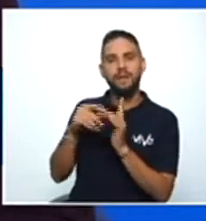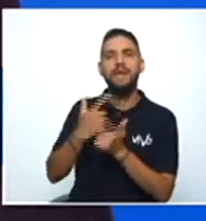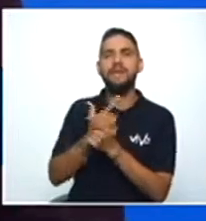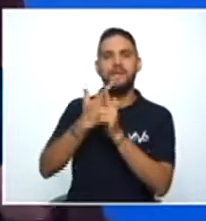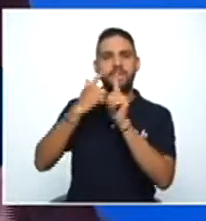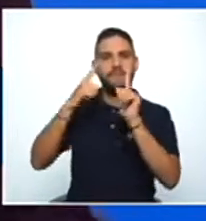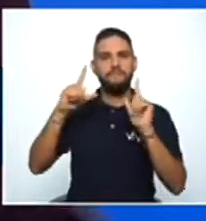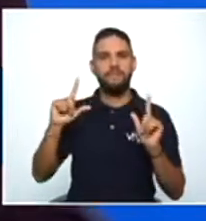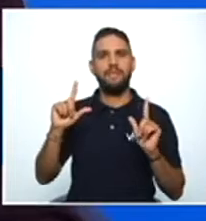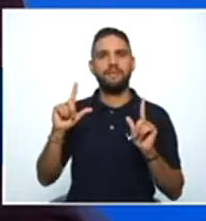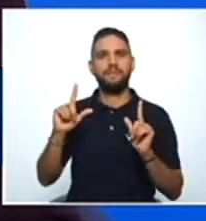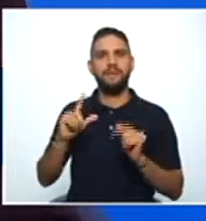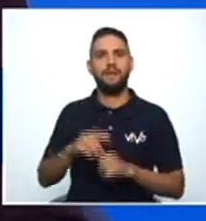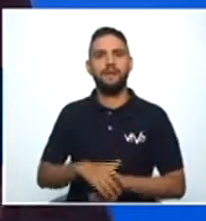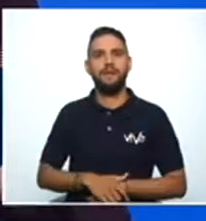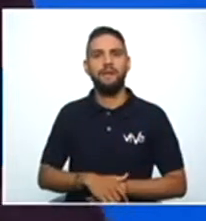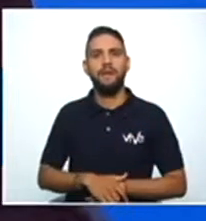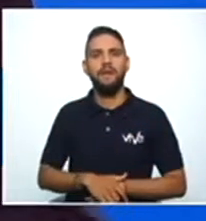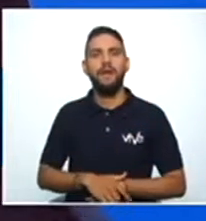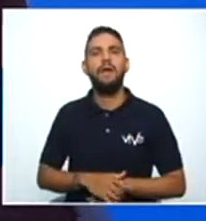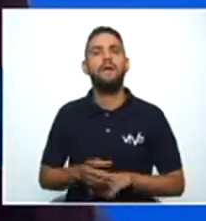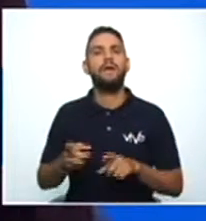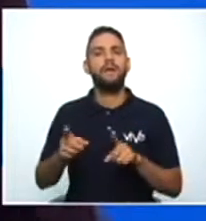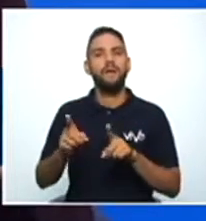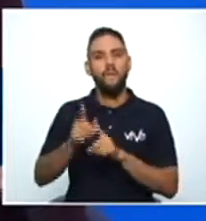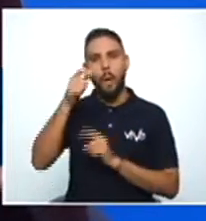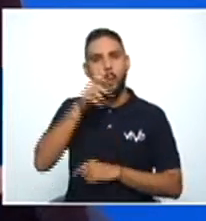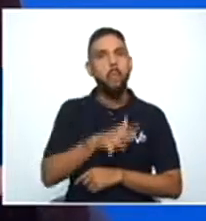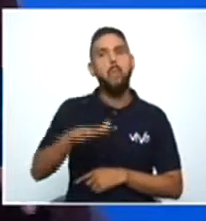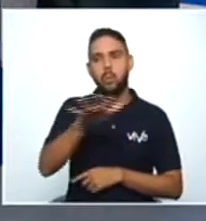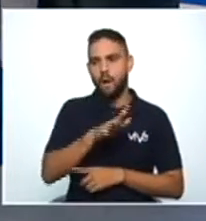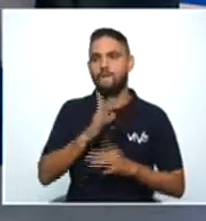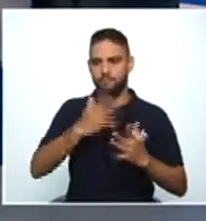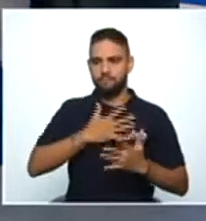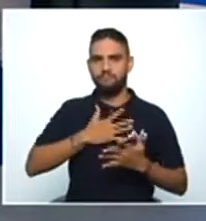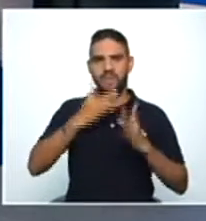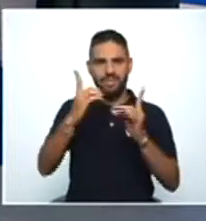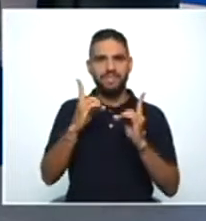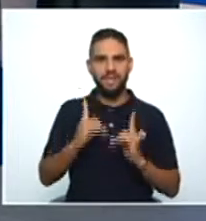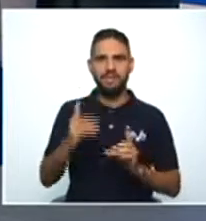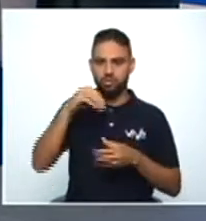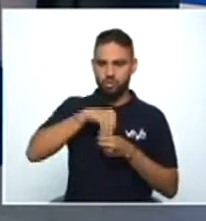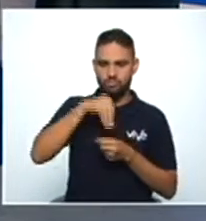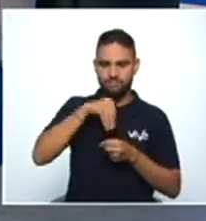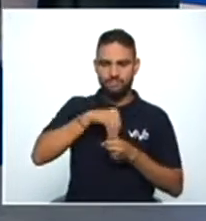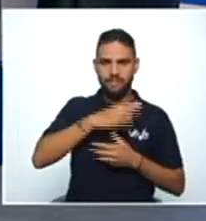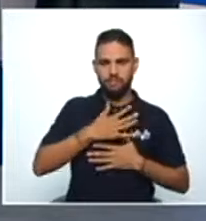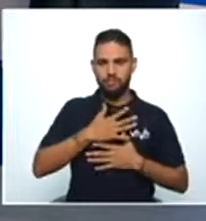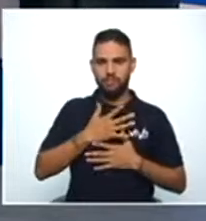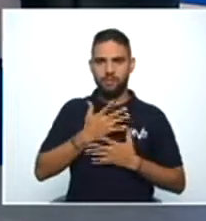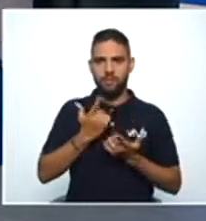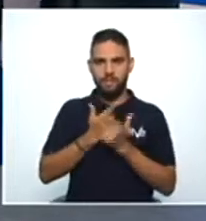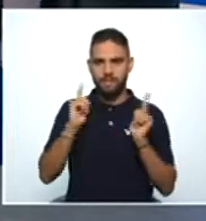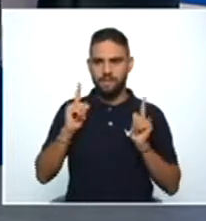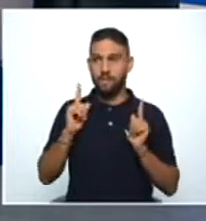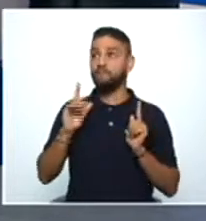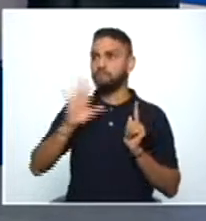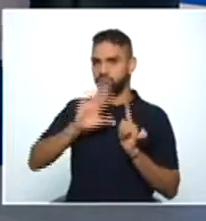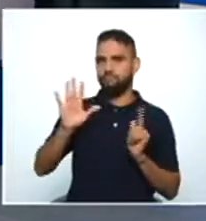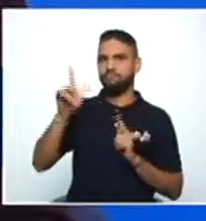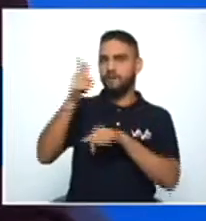este punto de vista como la capacidad que tiene el pueblo de tomar decisiones vinculantes dentro de un espacio determinado en ese contexto